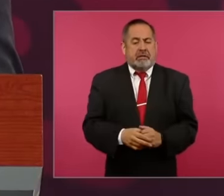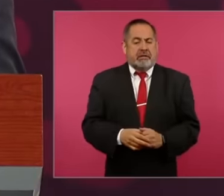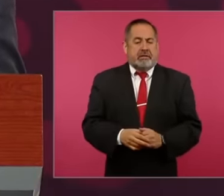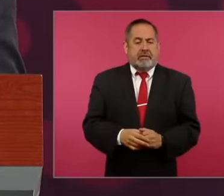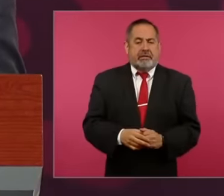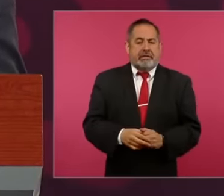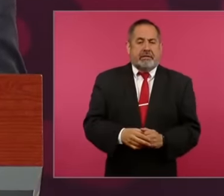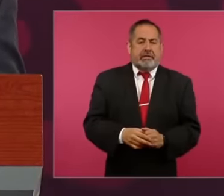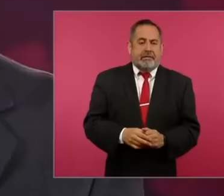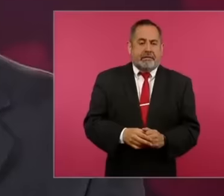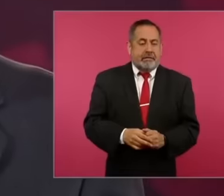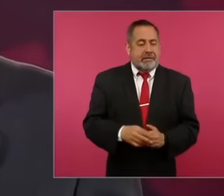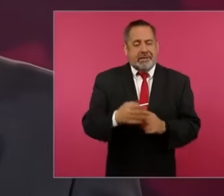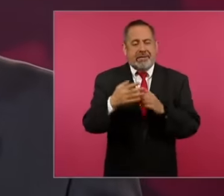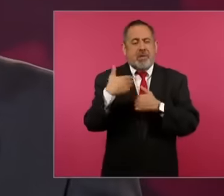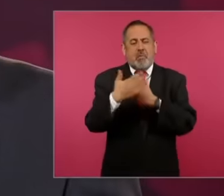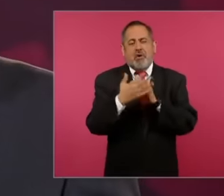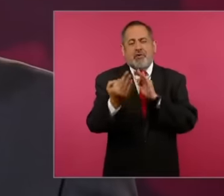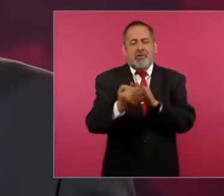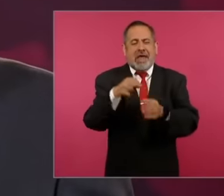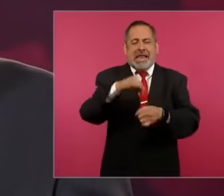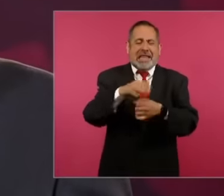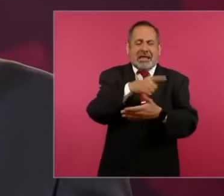Además, hay elecciones.